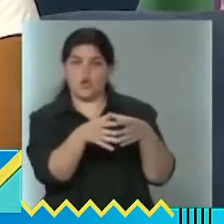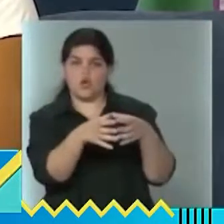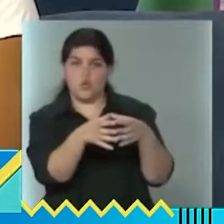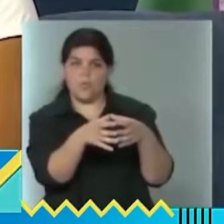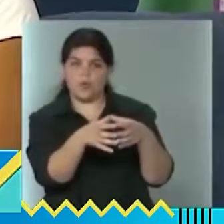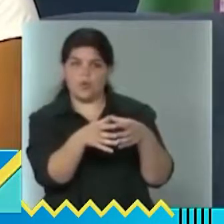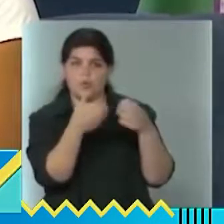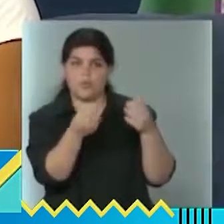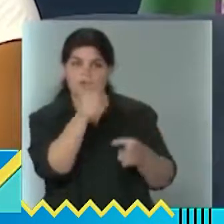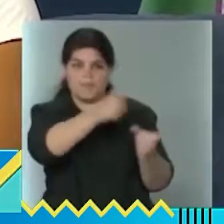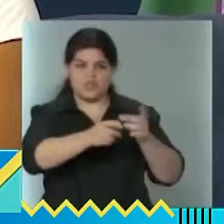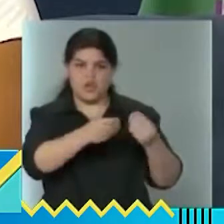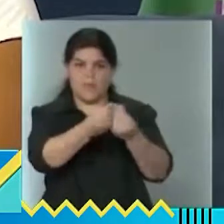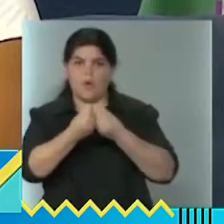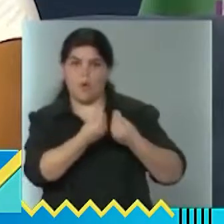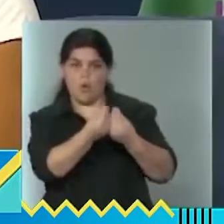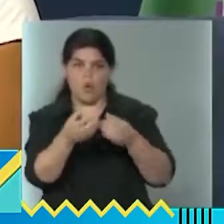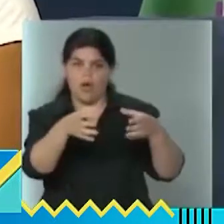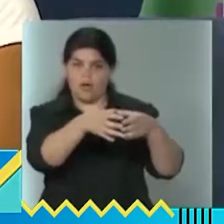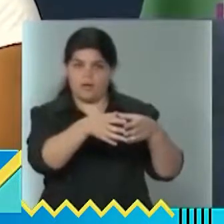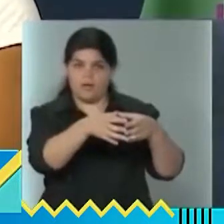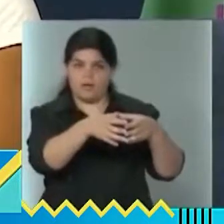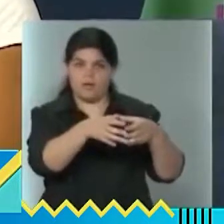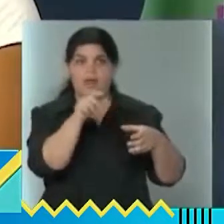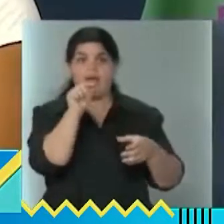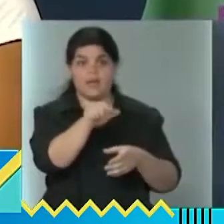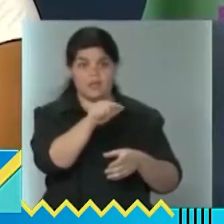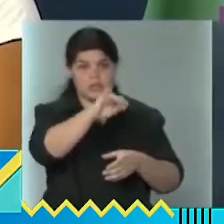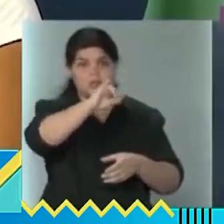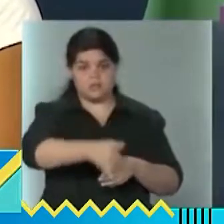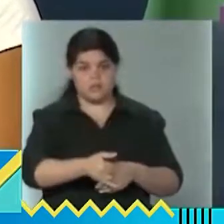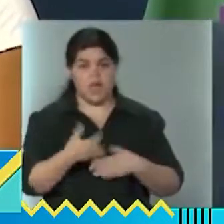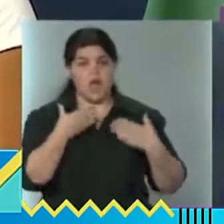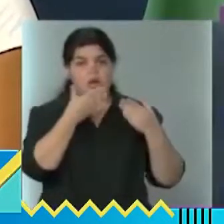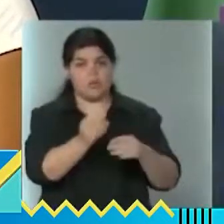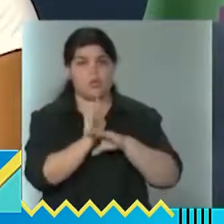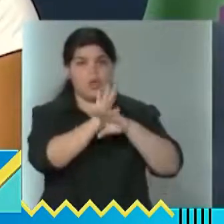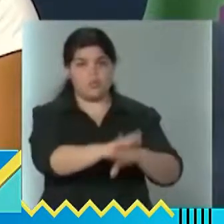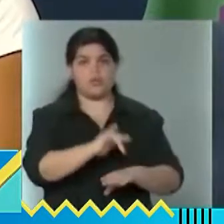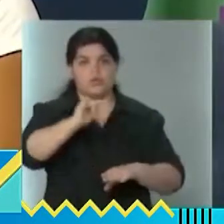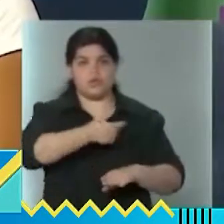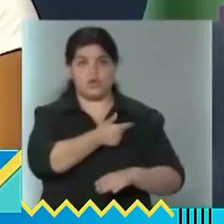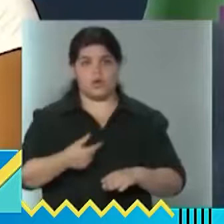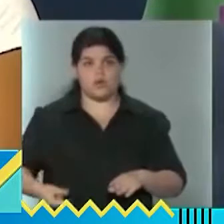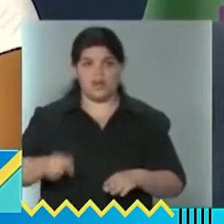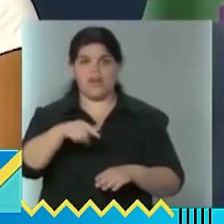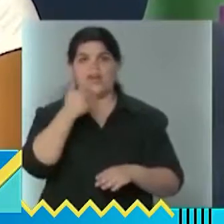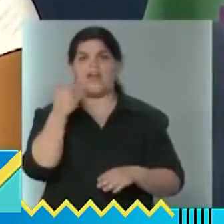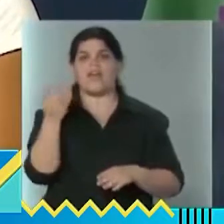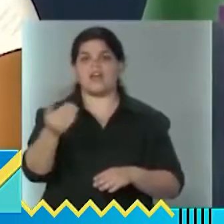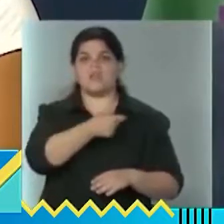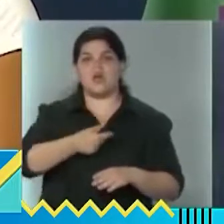más cantidad de personas. Claro. Pero sí, a Agustina le han dado apoyos, gracias al apoyo del gobierno pudo cambiar los patines,